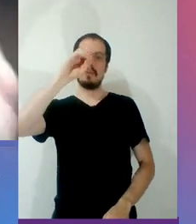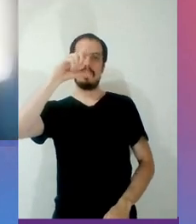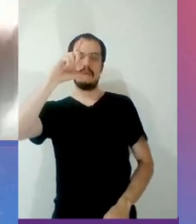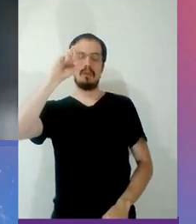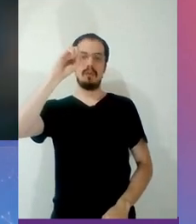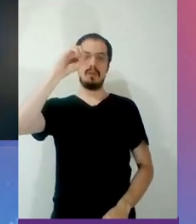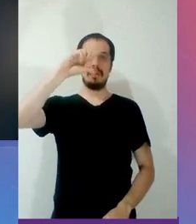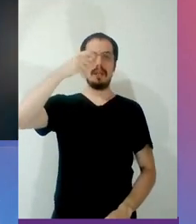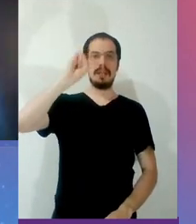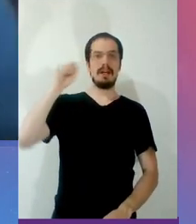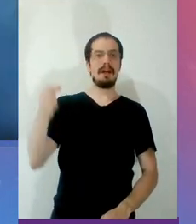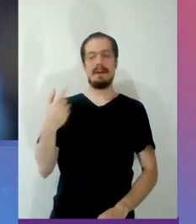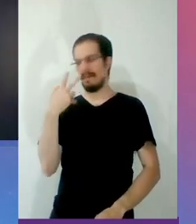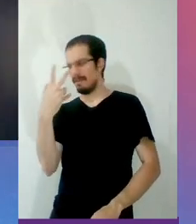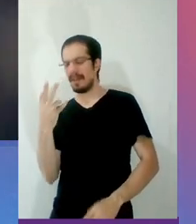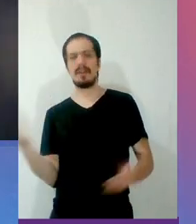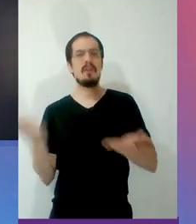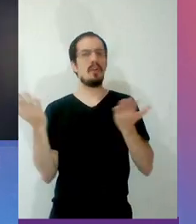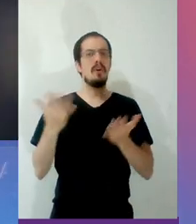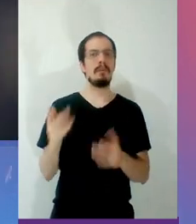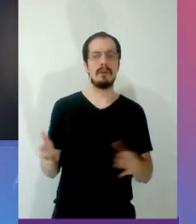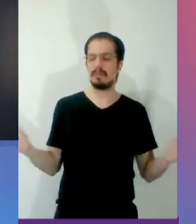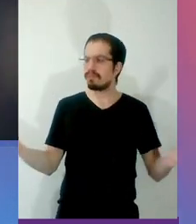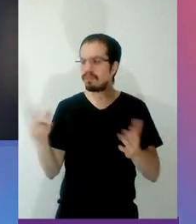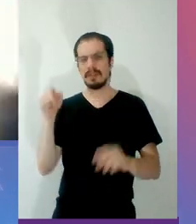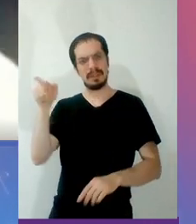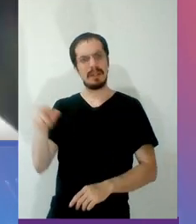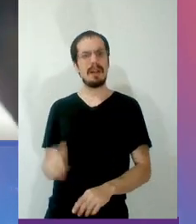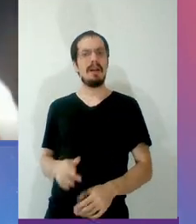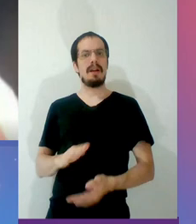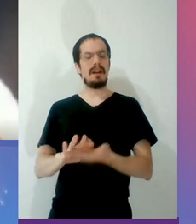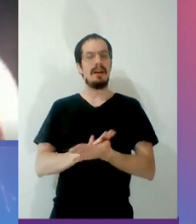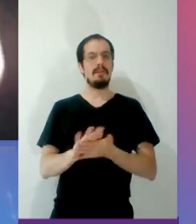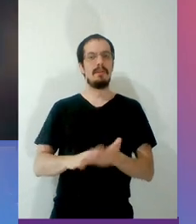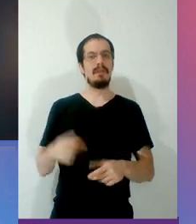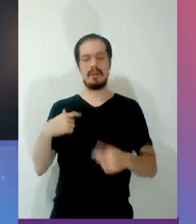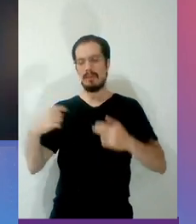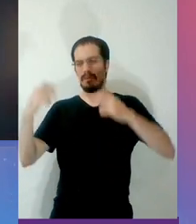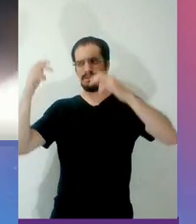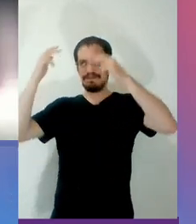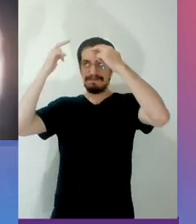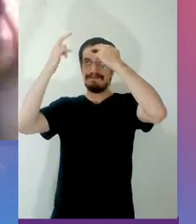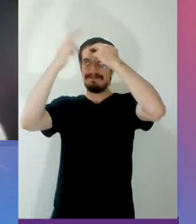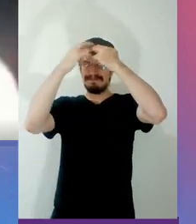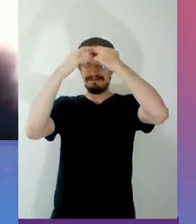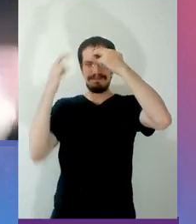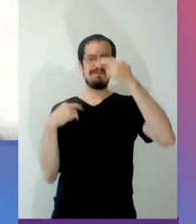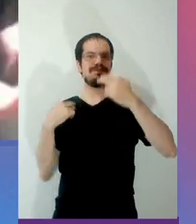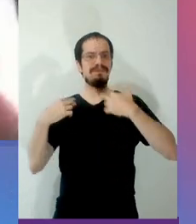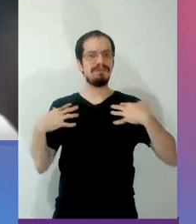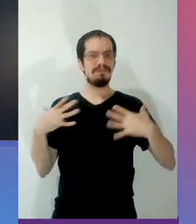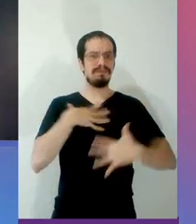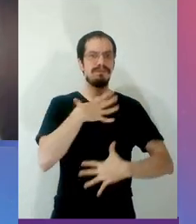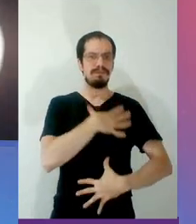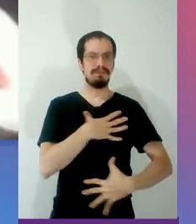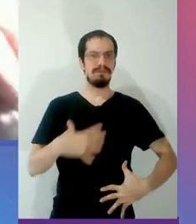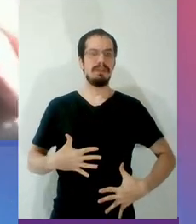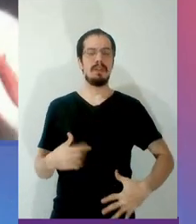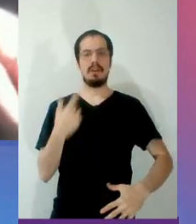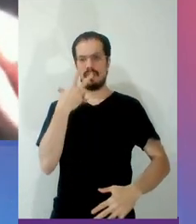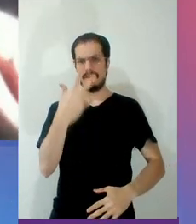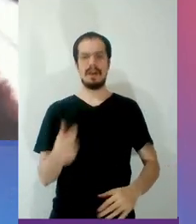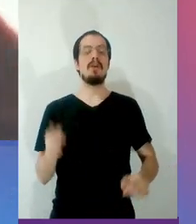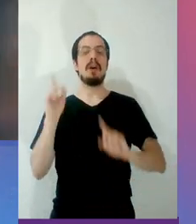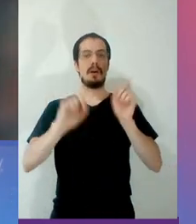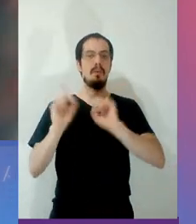las vías nerviosas existen, las áreas del cerebro existen, y cada una tiene su función. Por lo tanto, si yo veo a un niño que no está haciendo tal cosa, lo tengo que